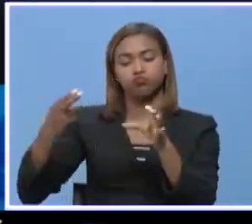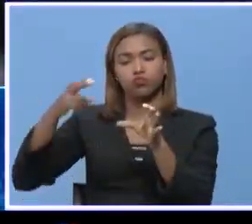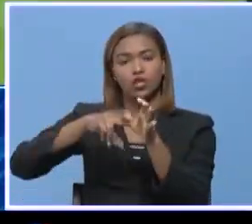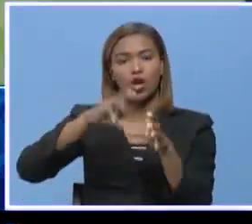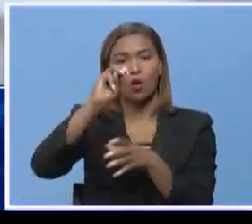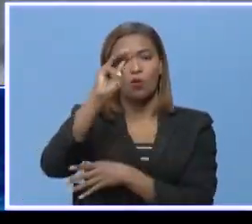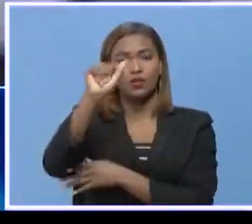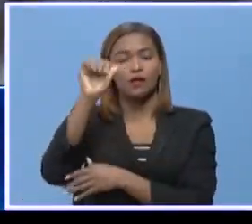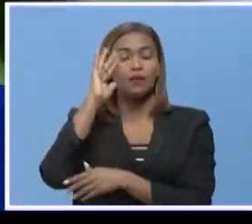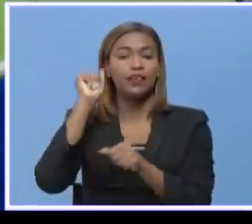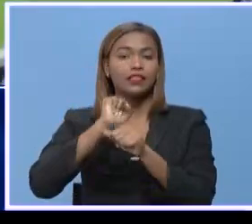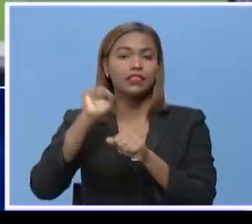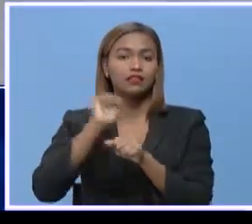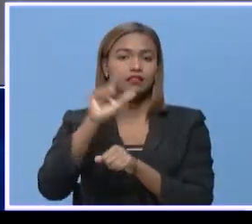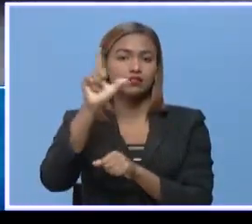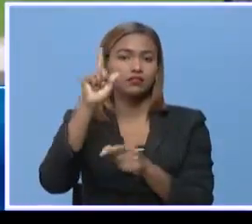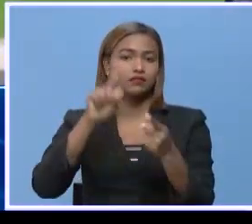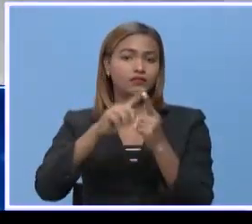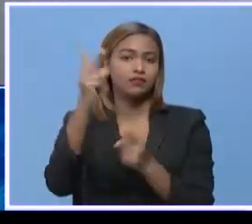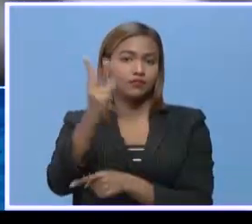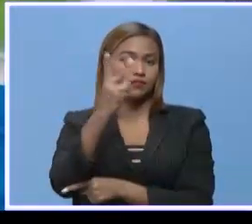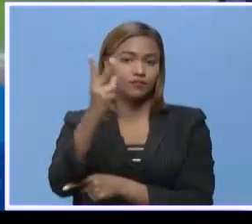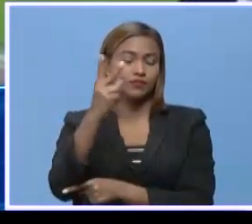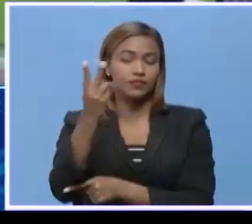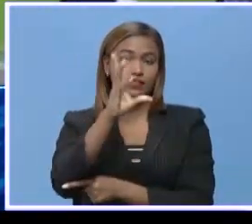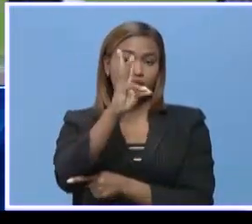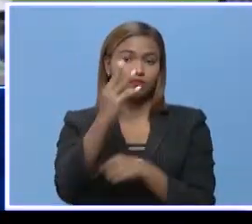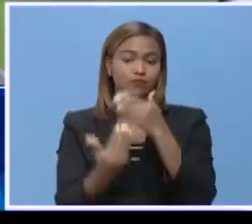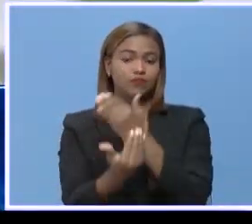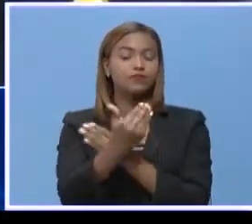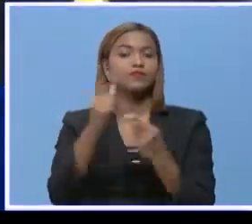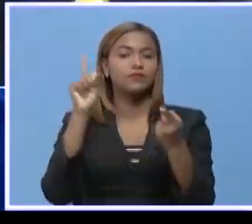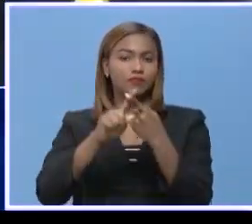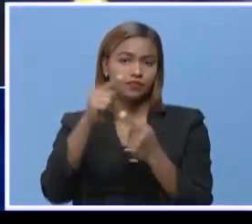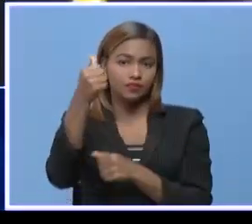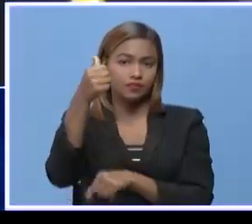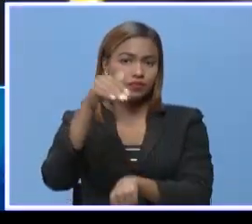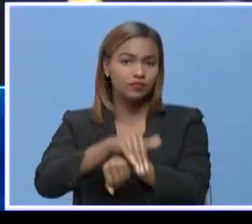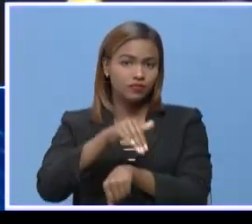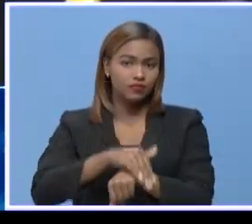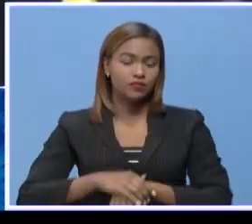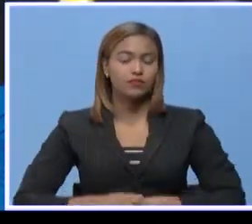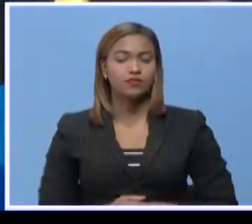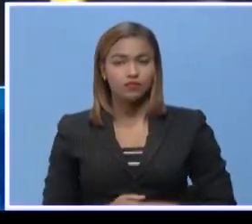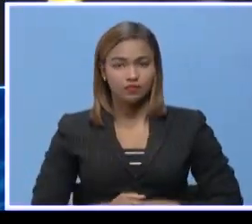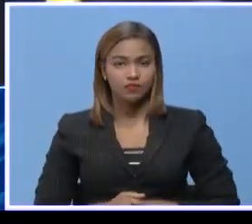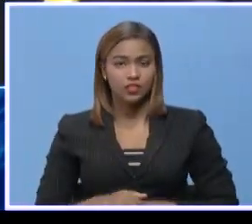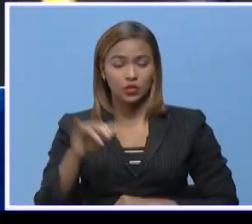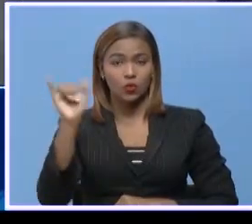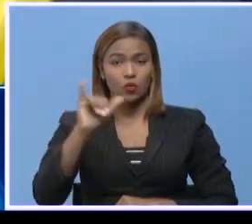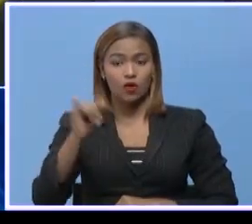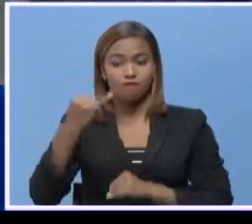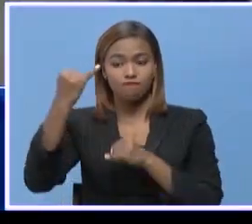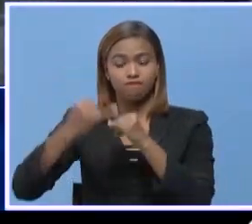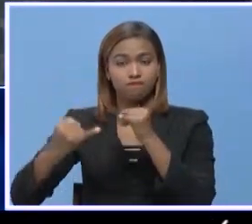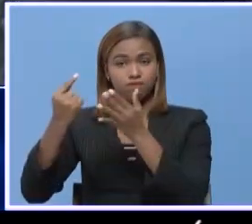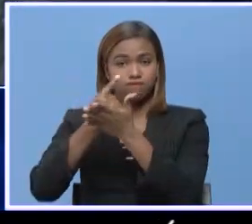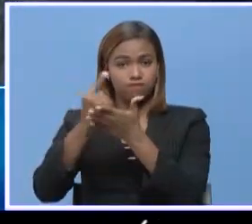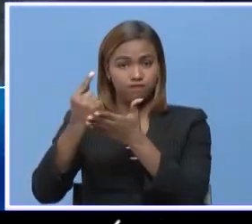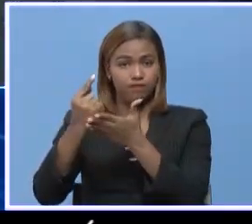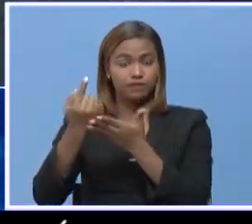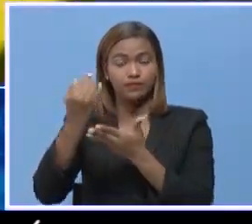ONSA trabajarán de lunes a viernes de 6 de la mañana a 10 de la noche, mientras que los fines de